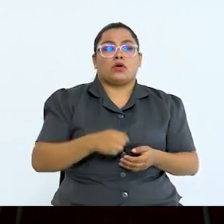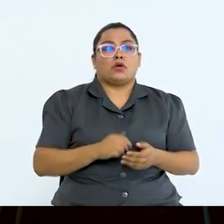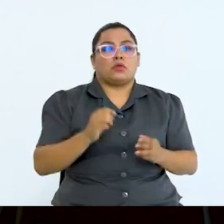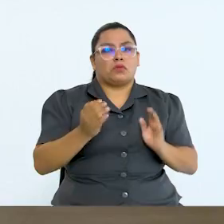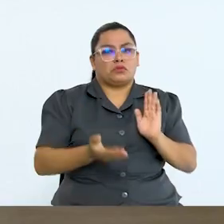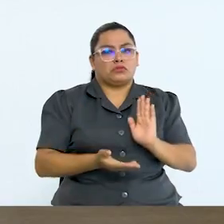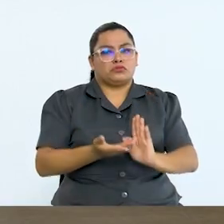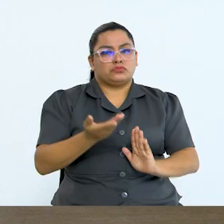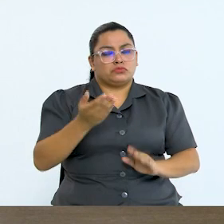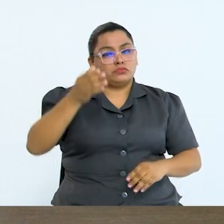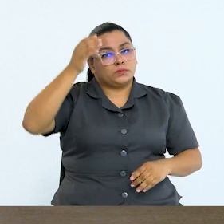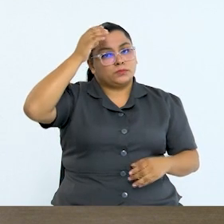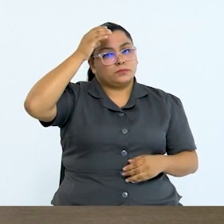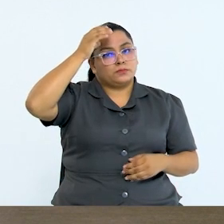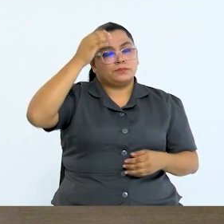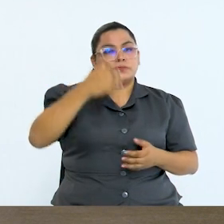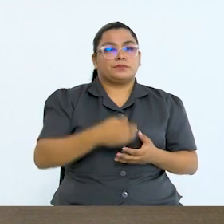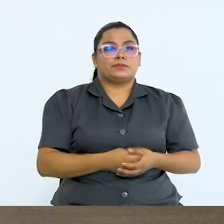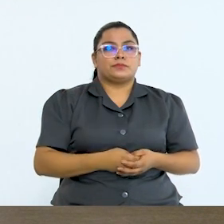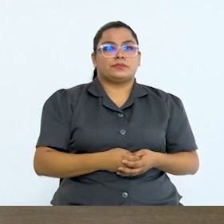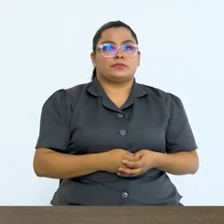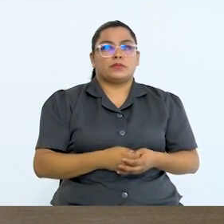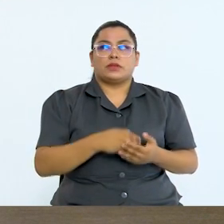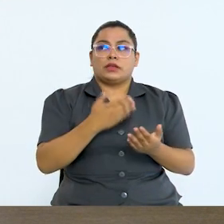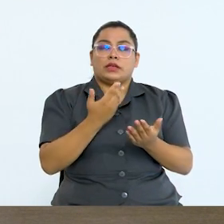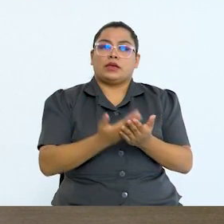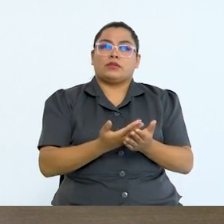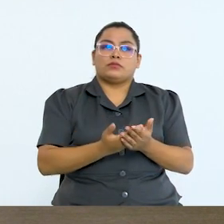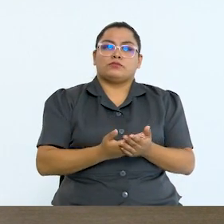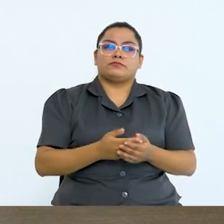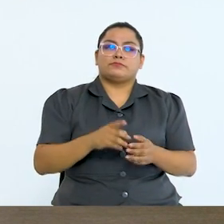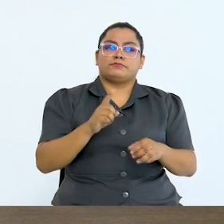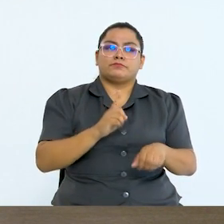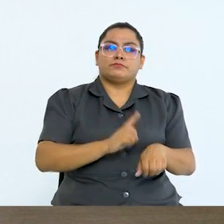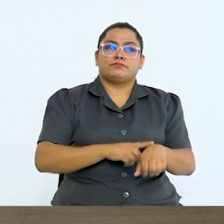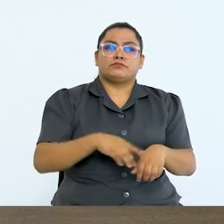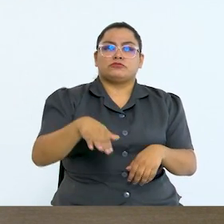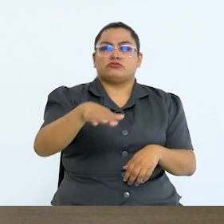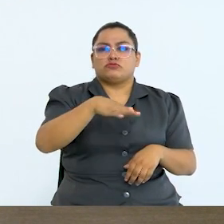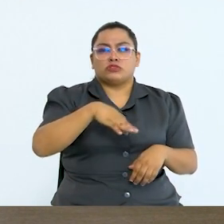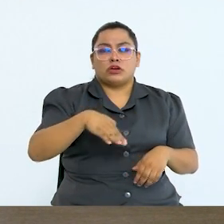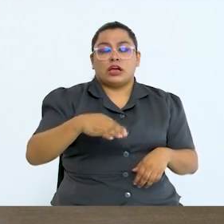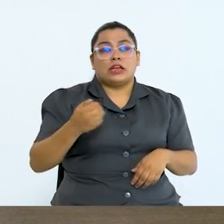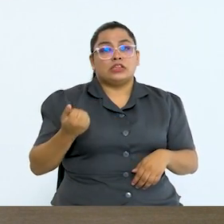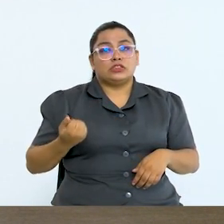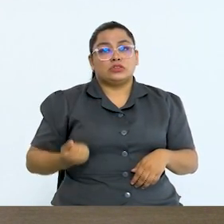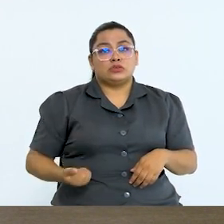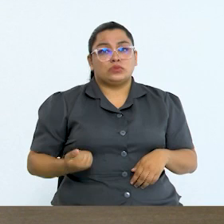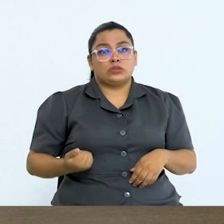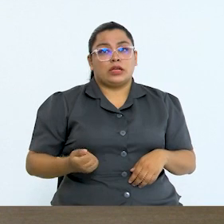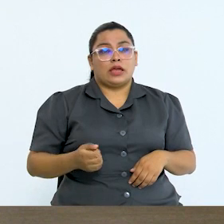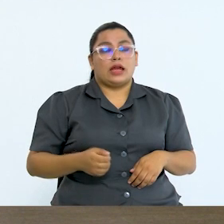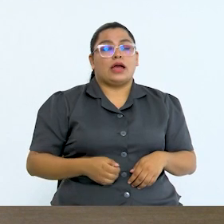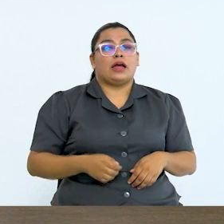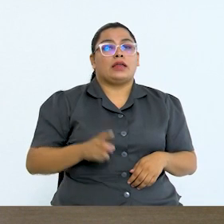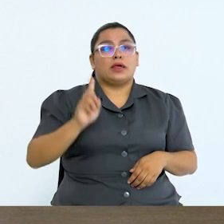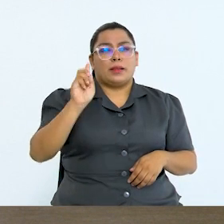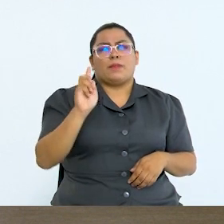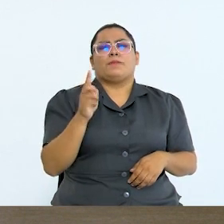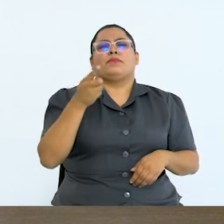conocimiento y que proporcione el espacio para que sea el estudiante el principal actor de sus